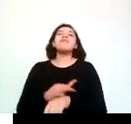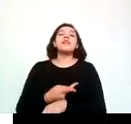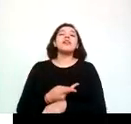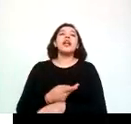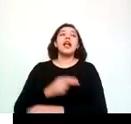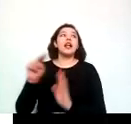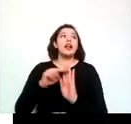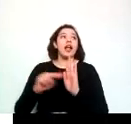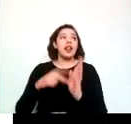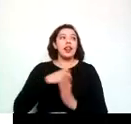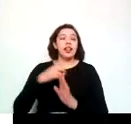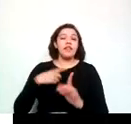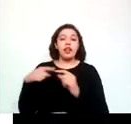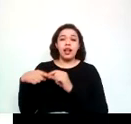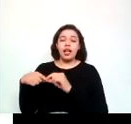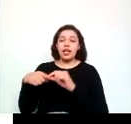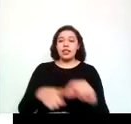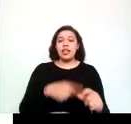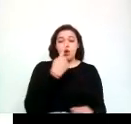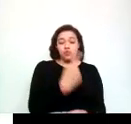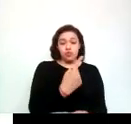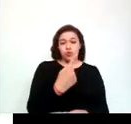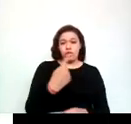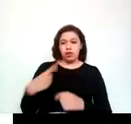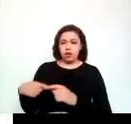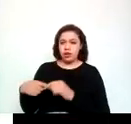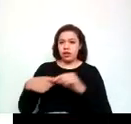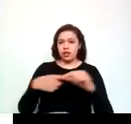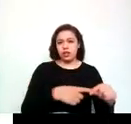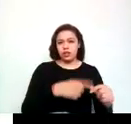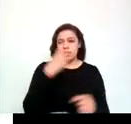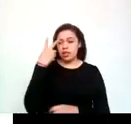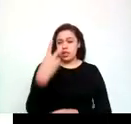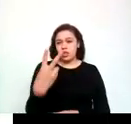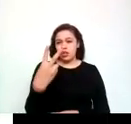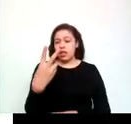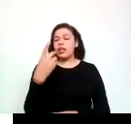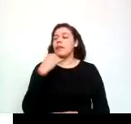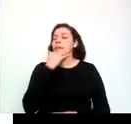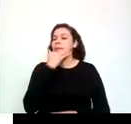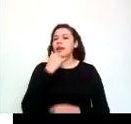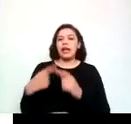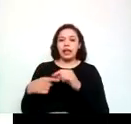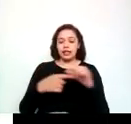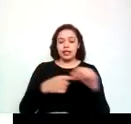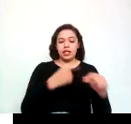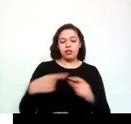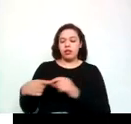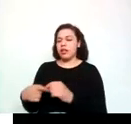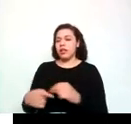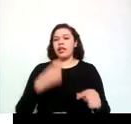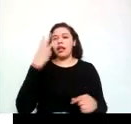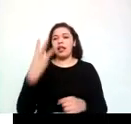que aplicar la guía de referencia 1 y la guía de referencia 3. Además de lo que